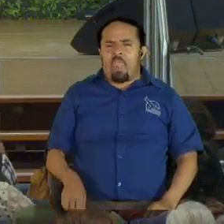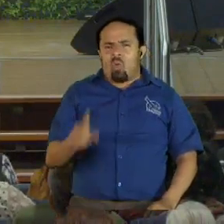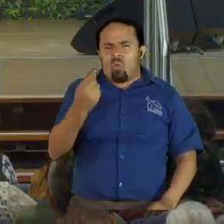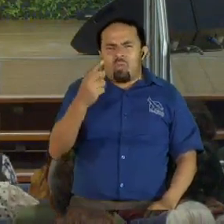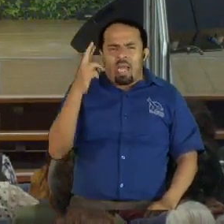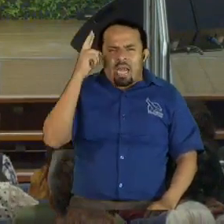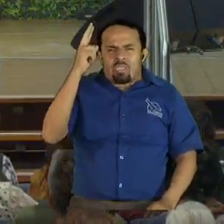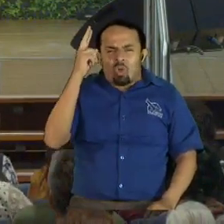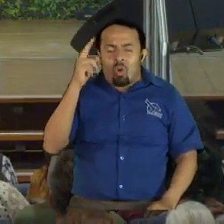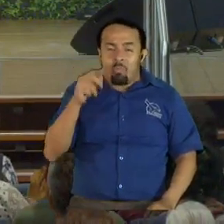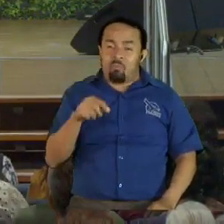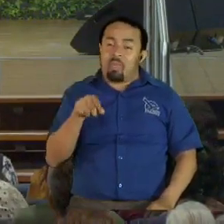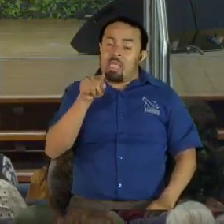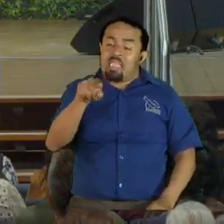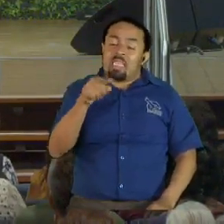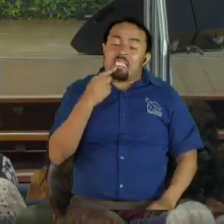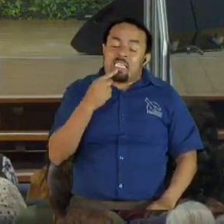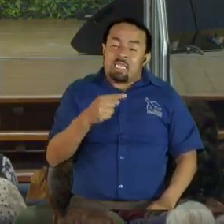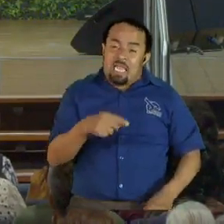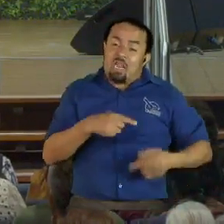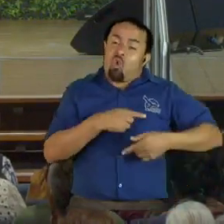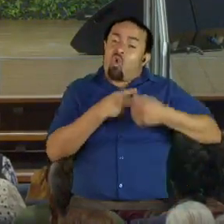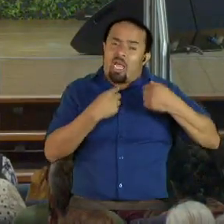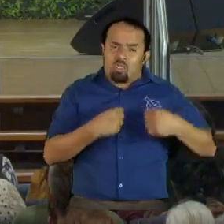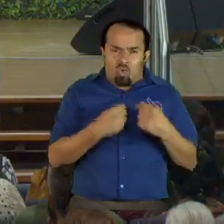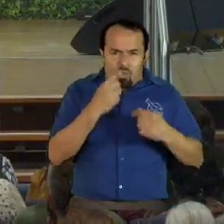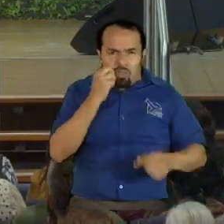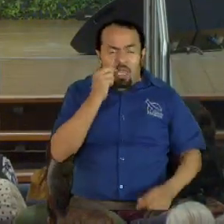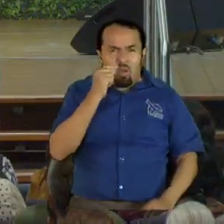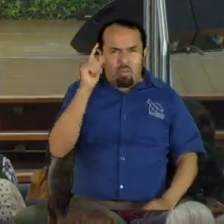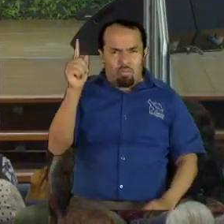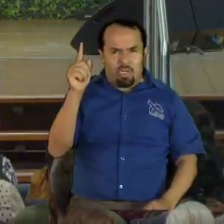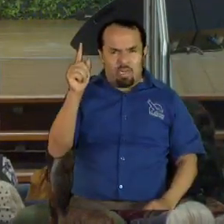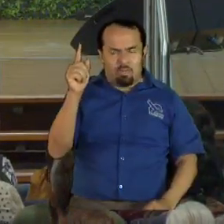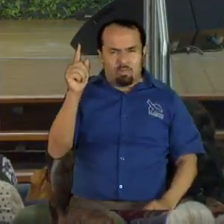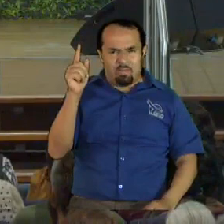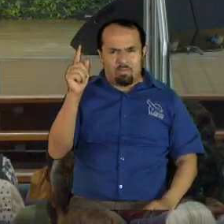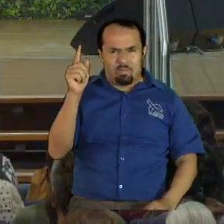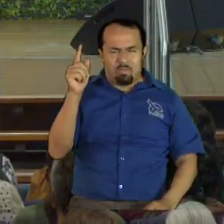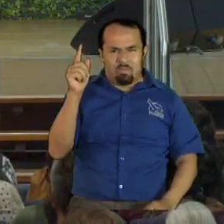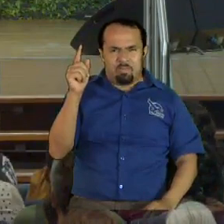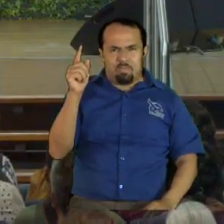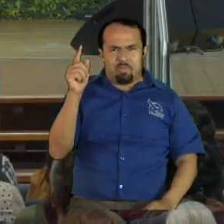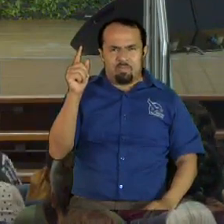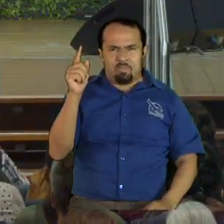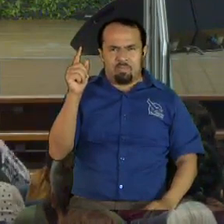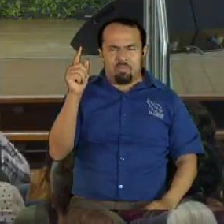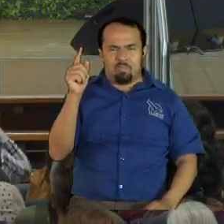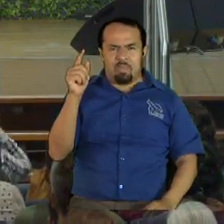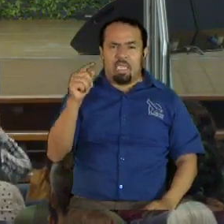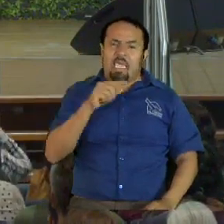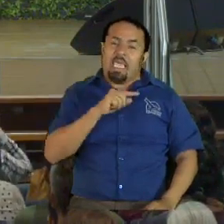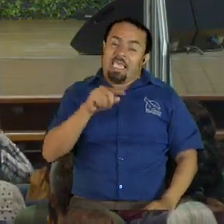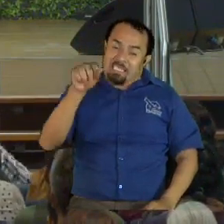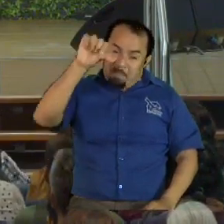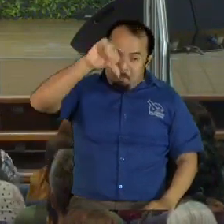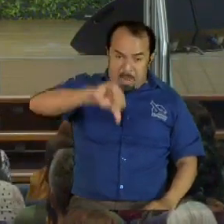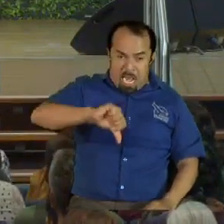el corazón del hombre, lo vamos a leer en un momento más adelante, el corazón del hombre es